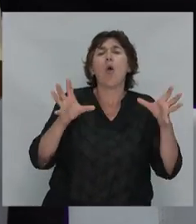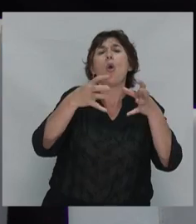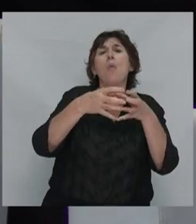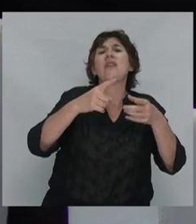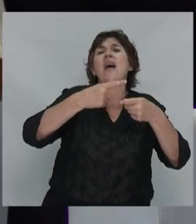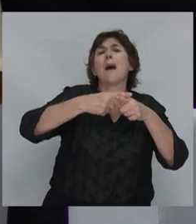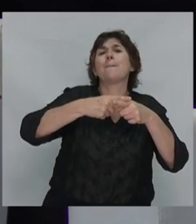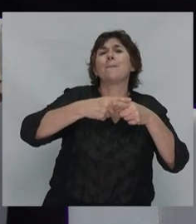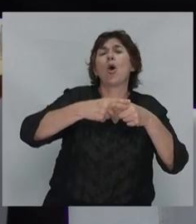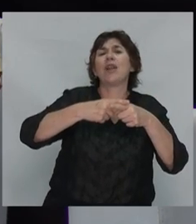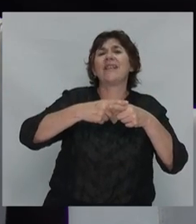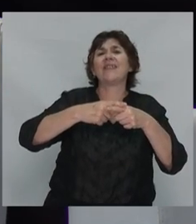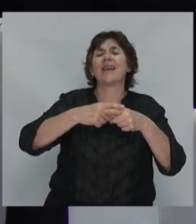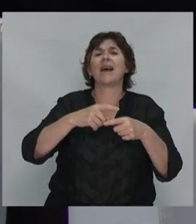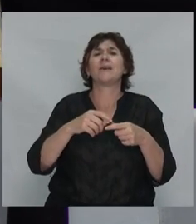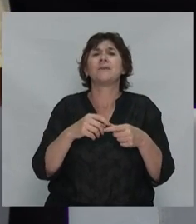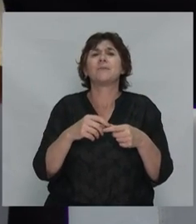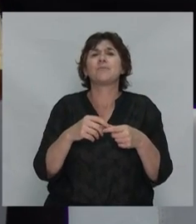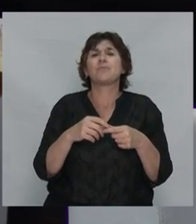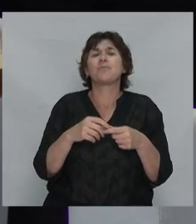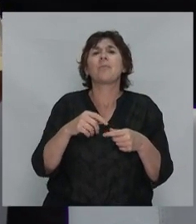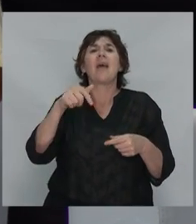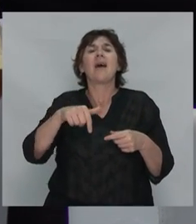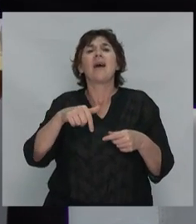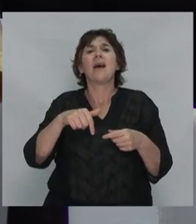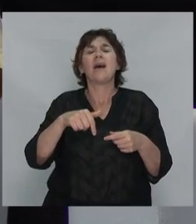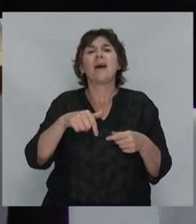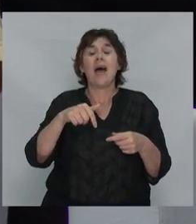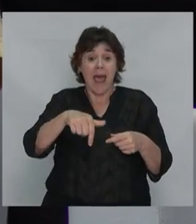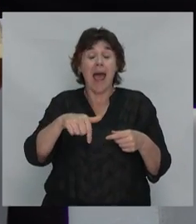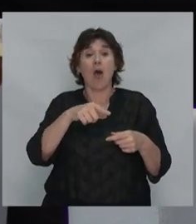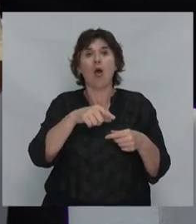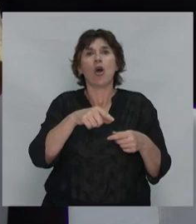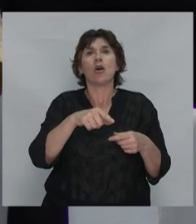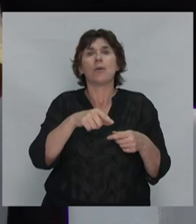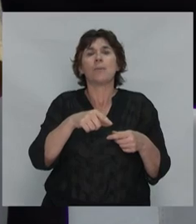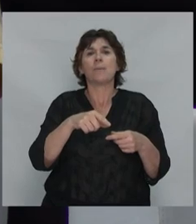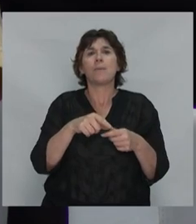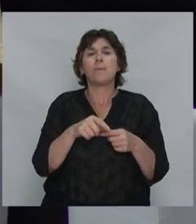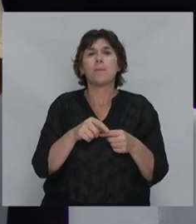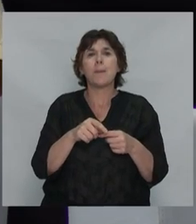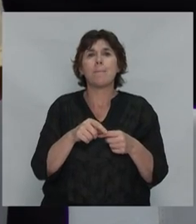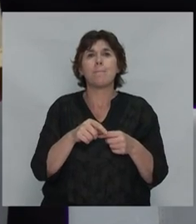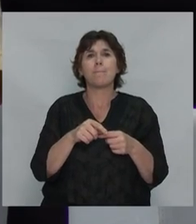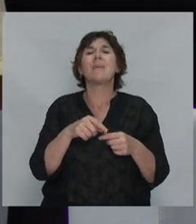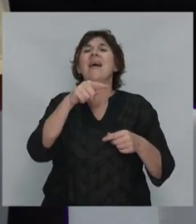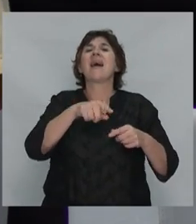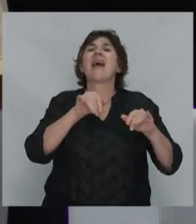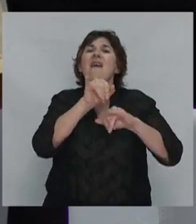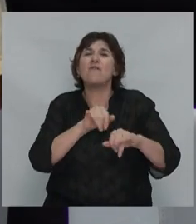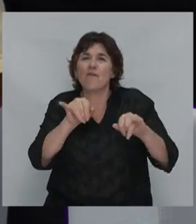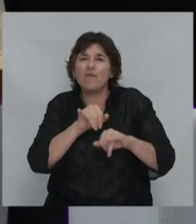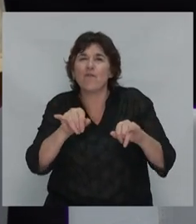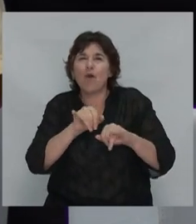política imagina de cierta forma cómo está formando en actualidad donde la flujo de información